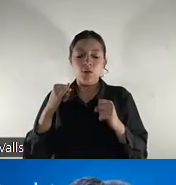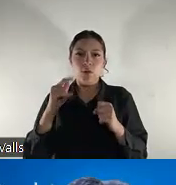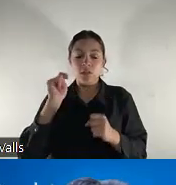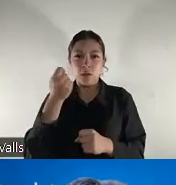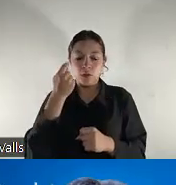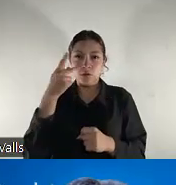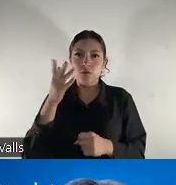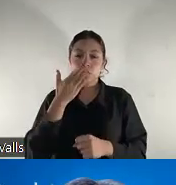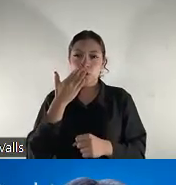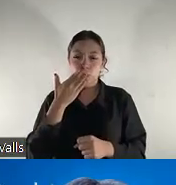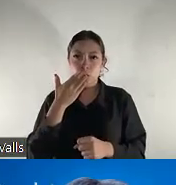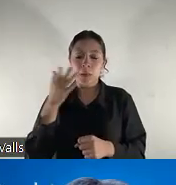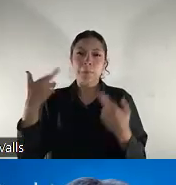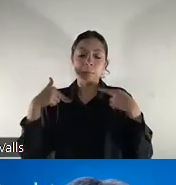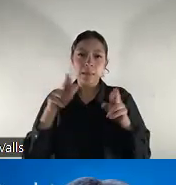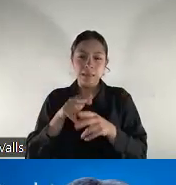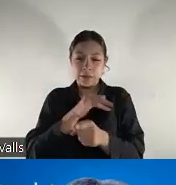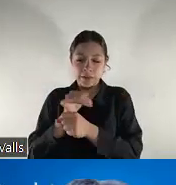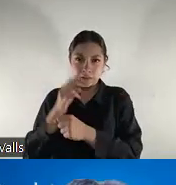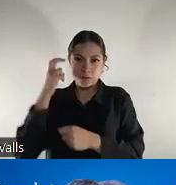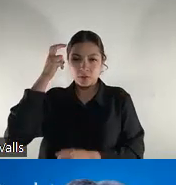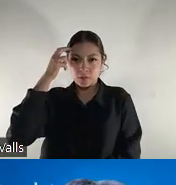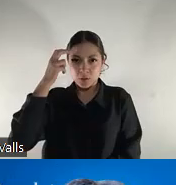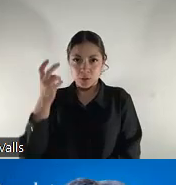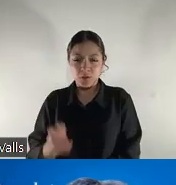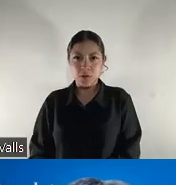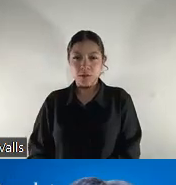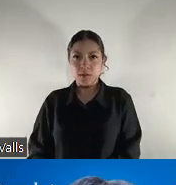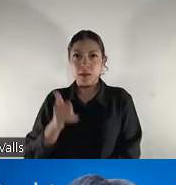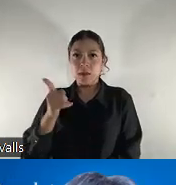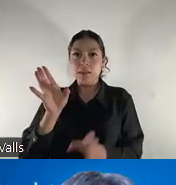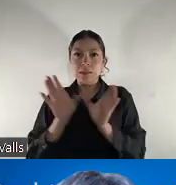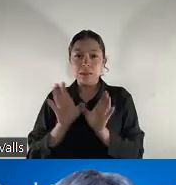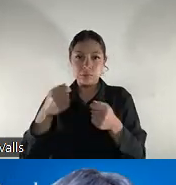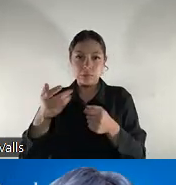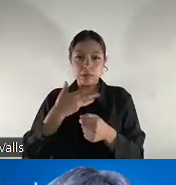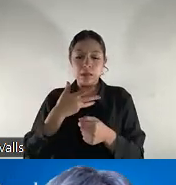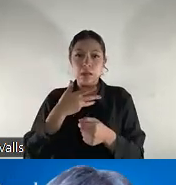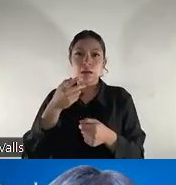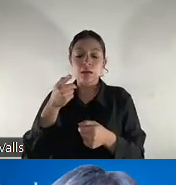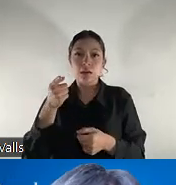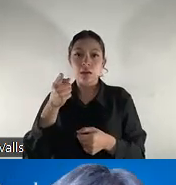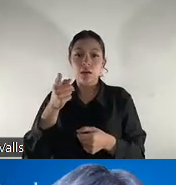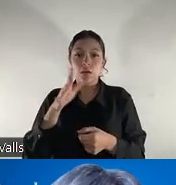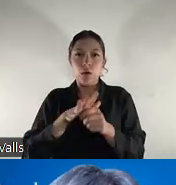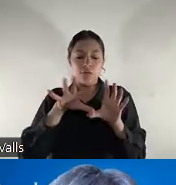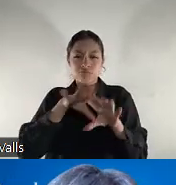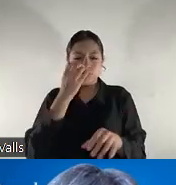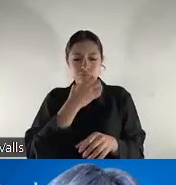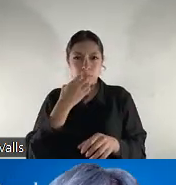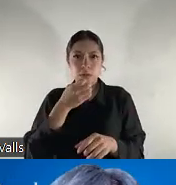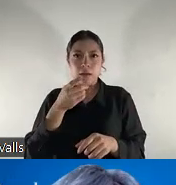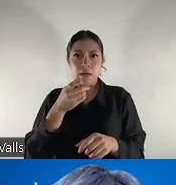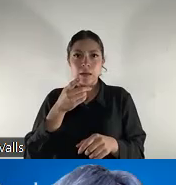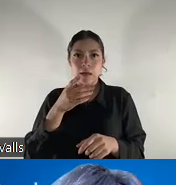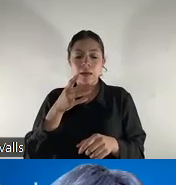Sonora. Es maestra en investigación psicológica. Está certificada en el diagnóstico del trastorno del espectro